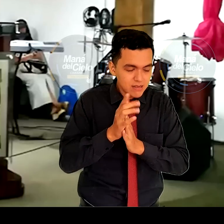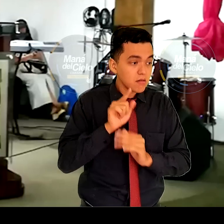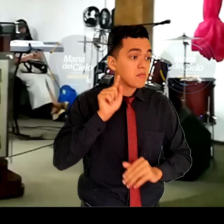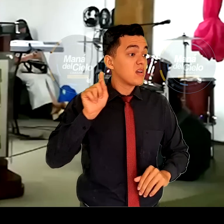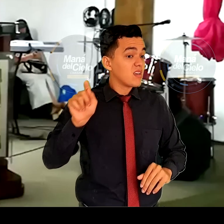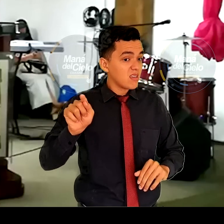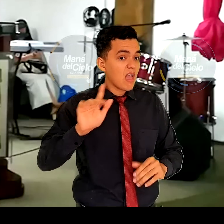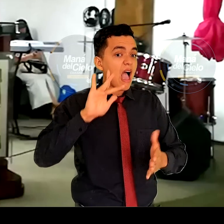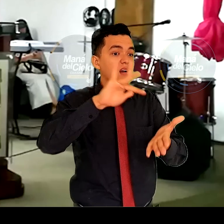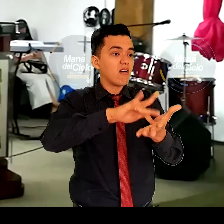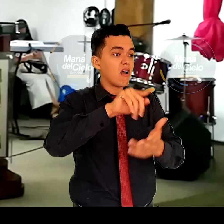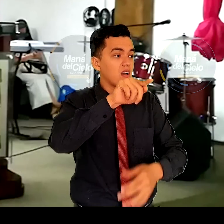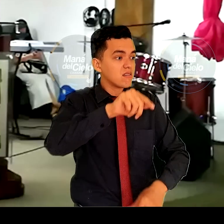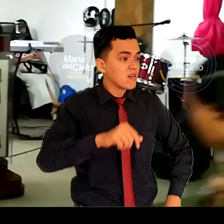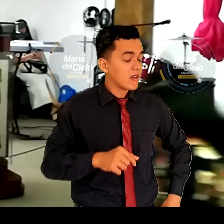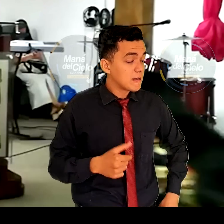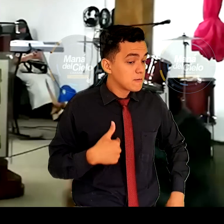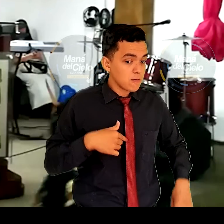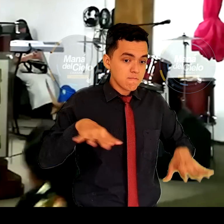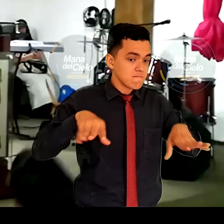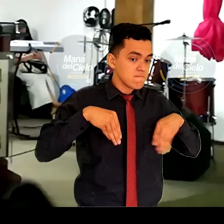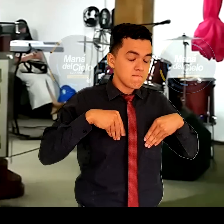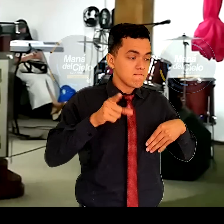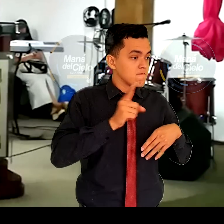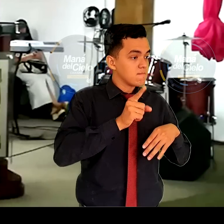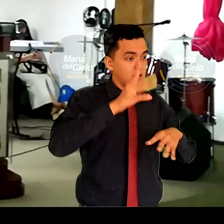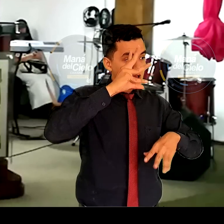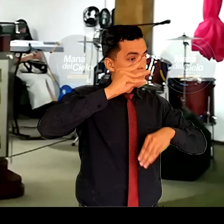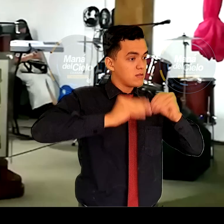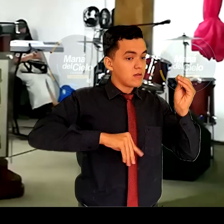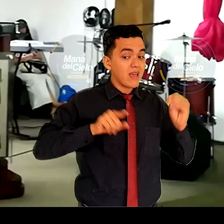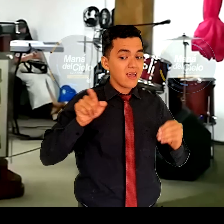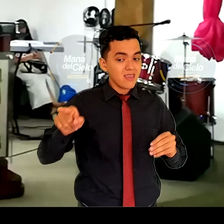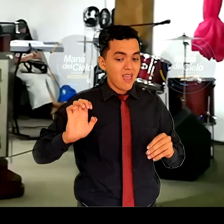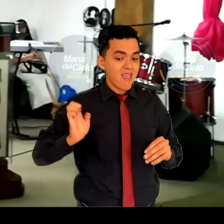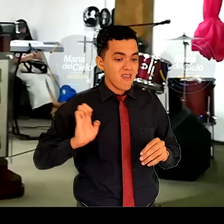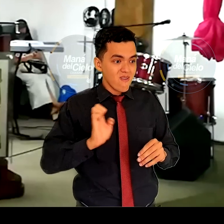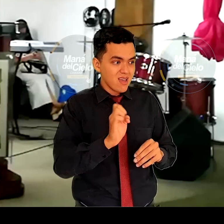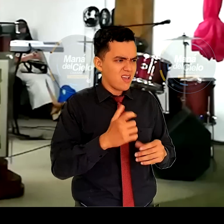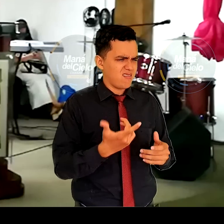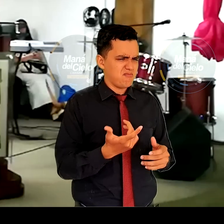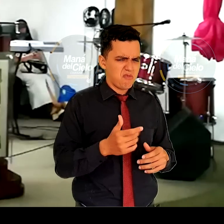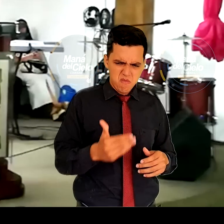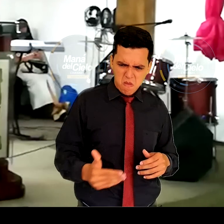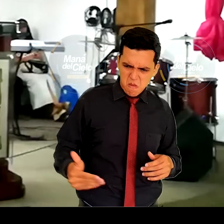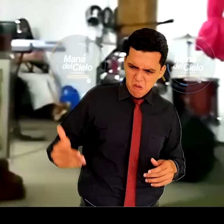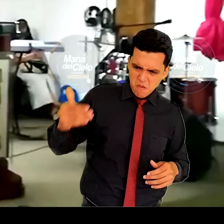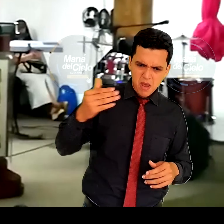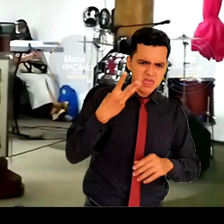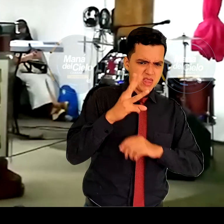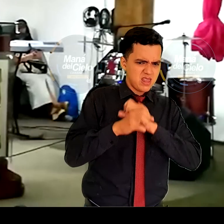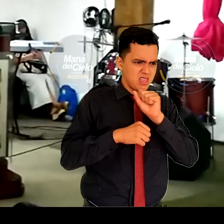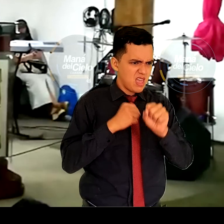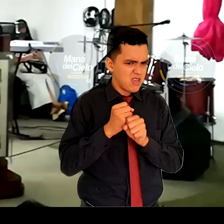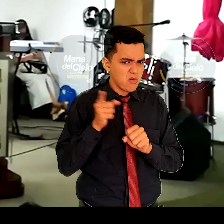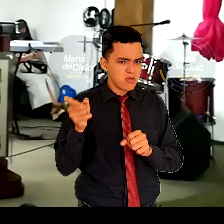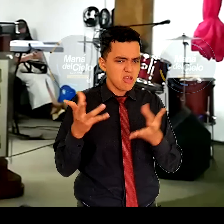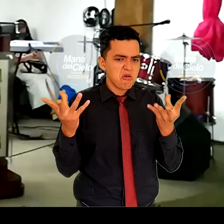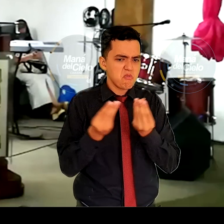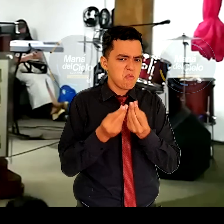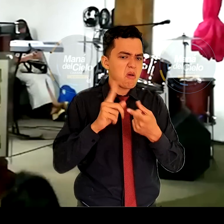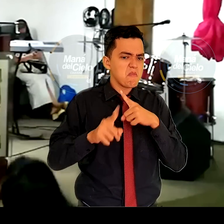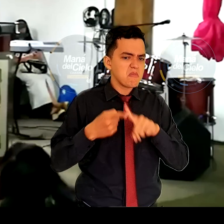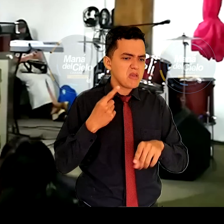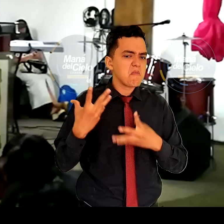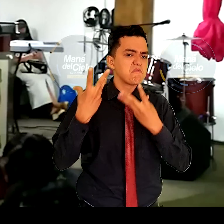yo no puedo aceptar esto, porque esa muchacha fue criada en el evangelio. ¿Cómo me viene a salir a estas alturas que está consultando con